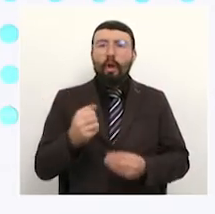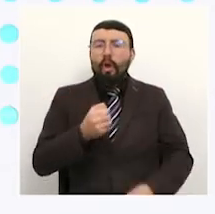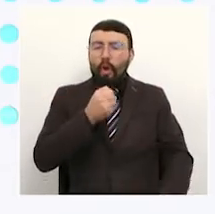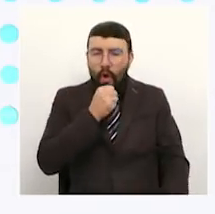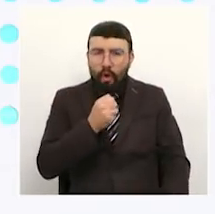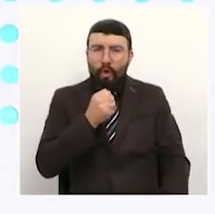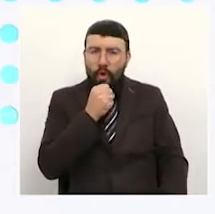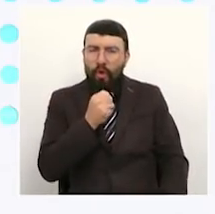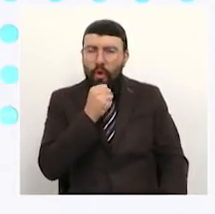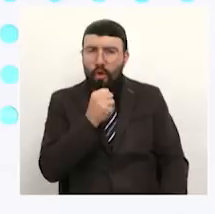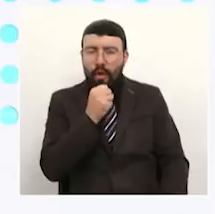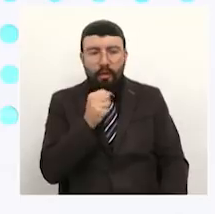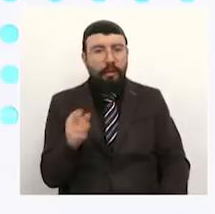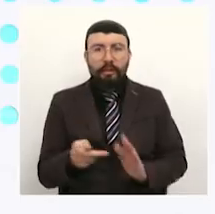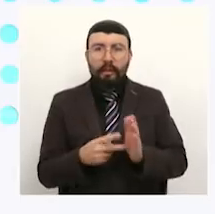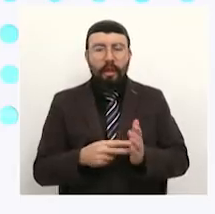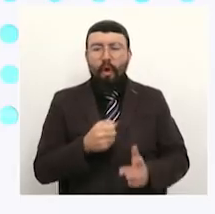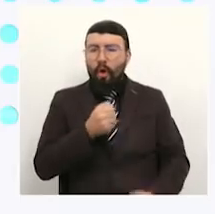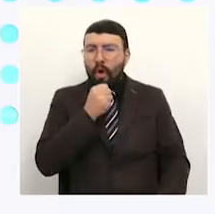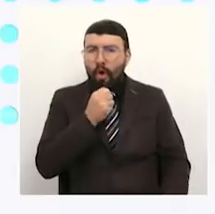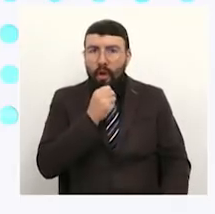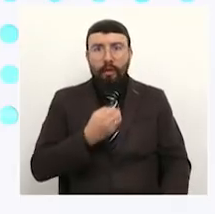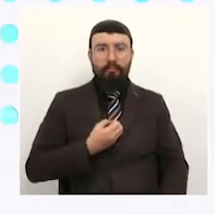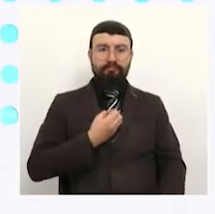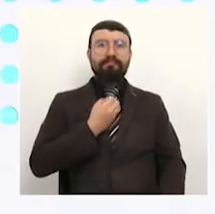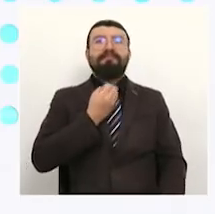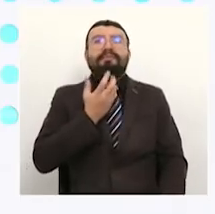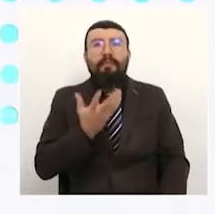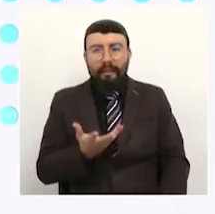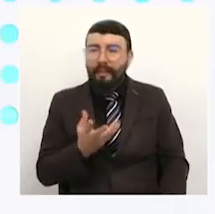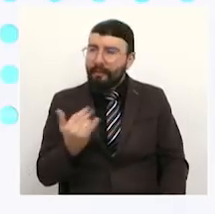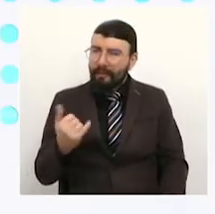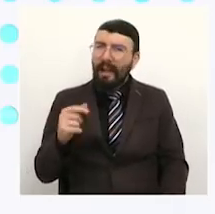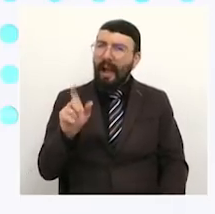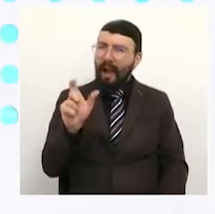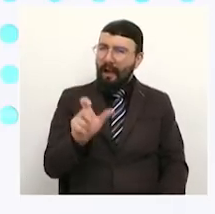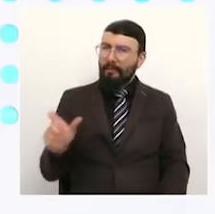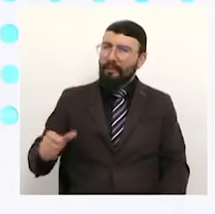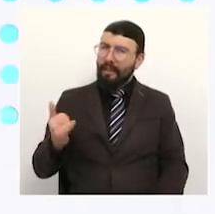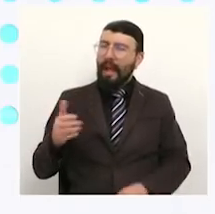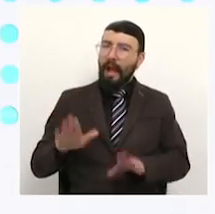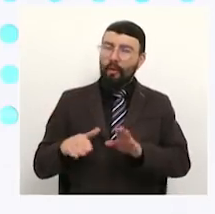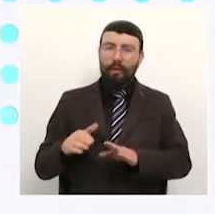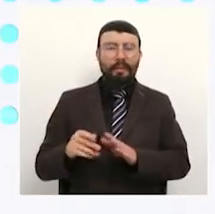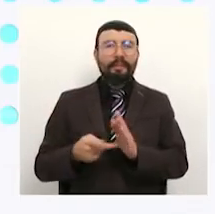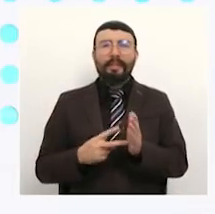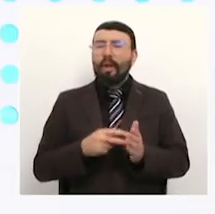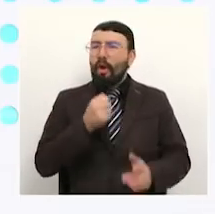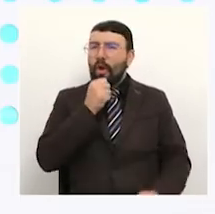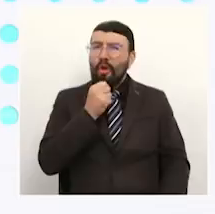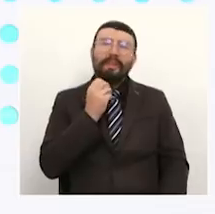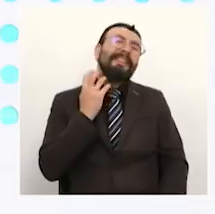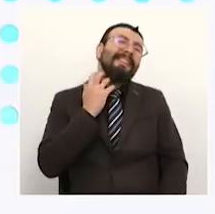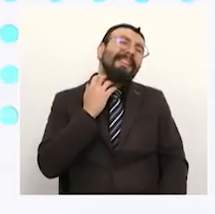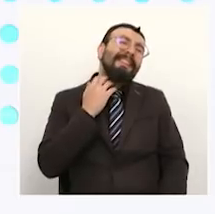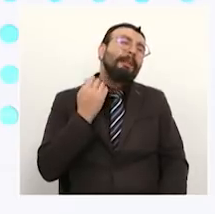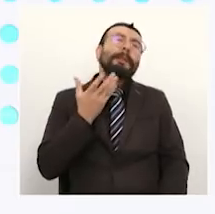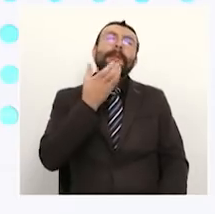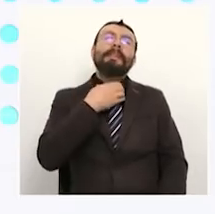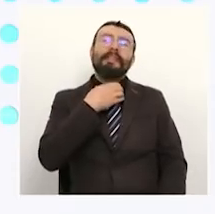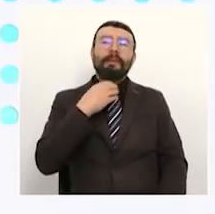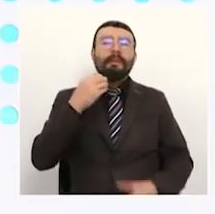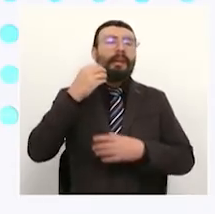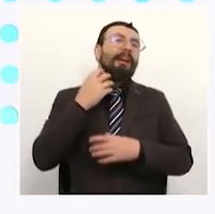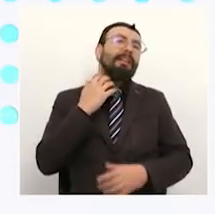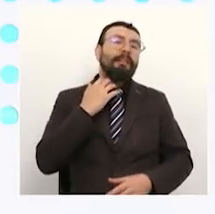emmet y sante matizan te quiere decir que se vomitan digamos por el efecto de la tos y que es con mucha pequeña y mucha molestia entonces es a todos si